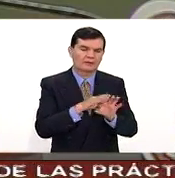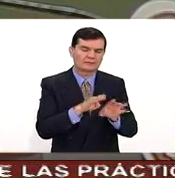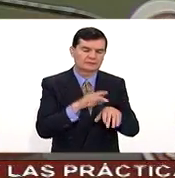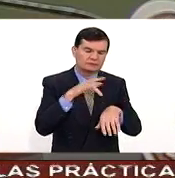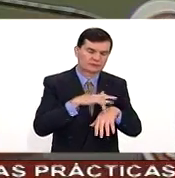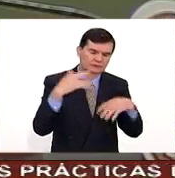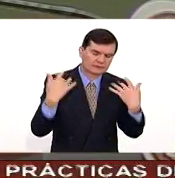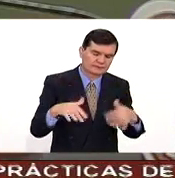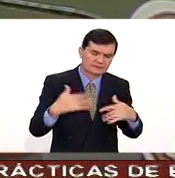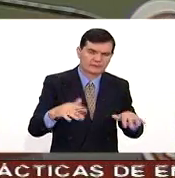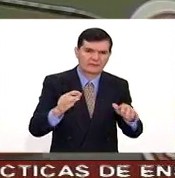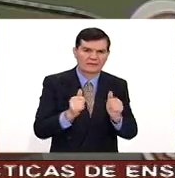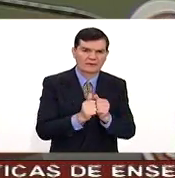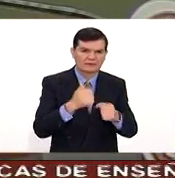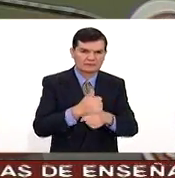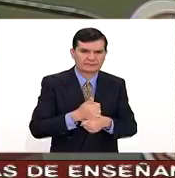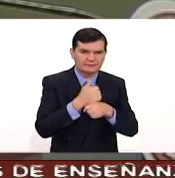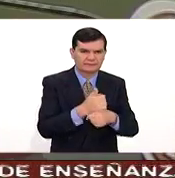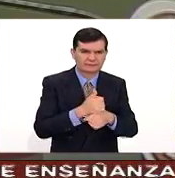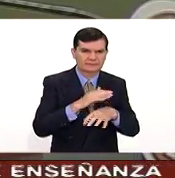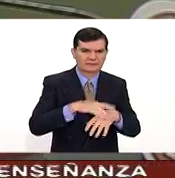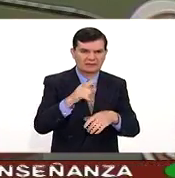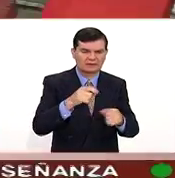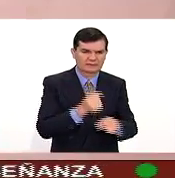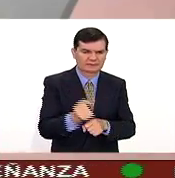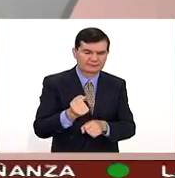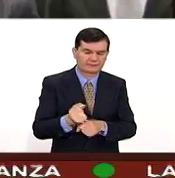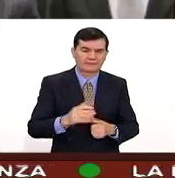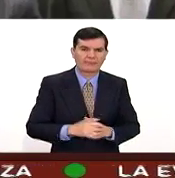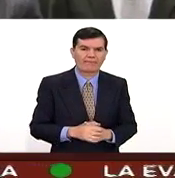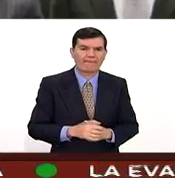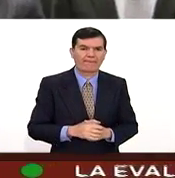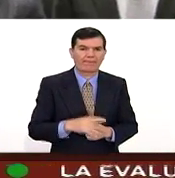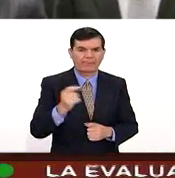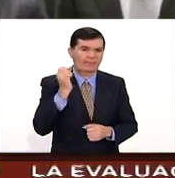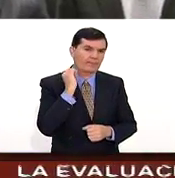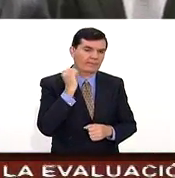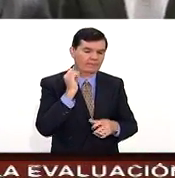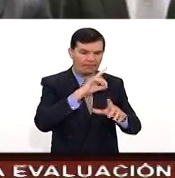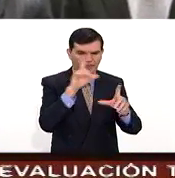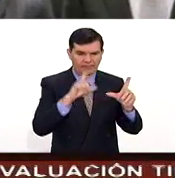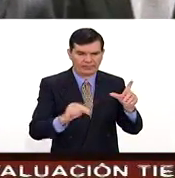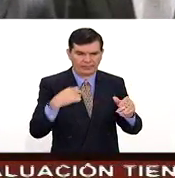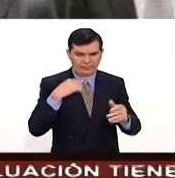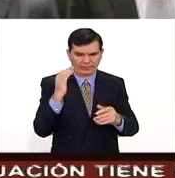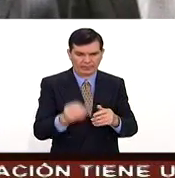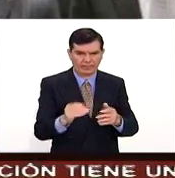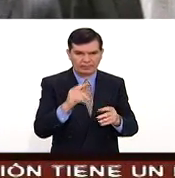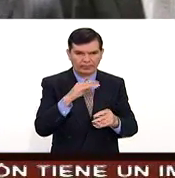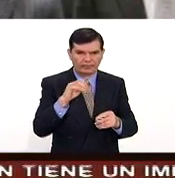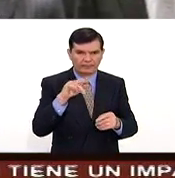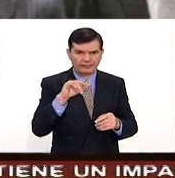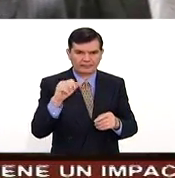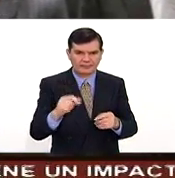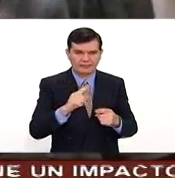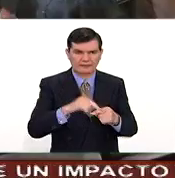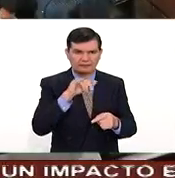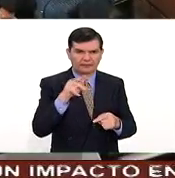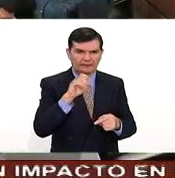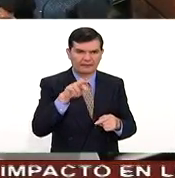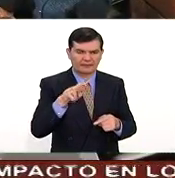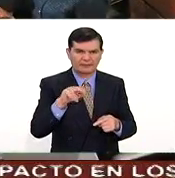tantas familias afectadas a causa de la violencia. El Senado de la República aprueba a Norma Lucía Piña y Javier